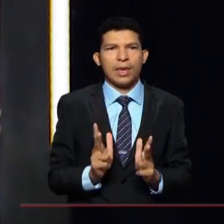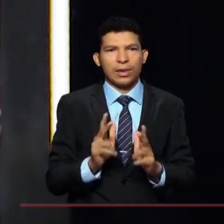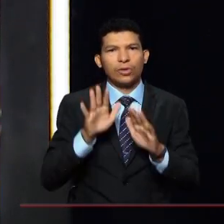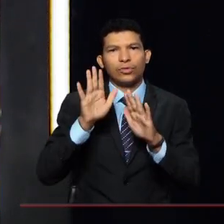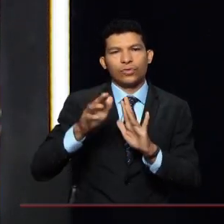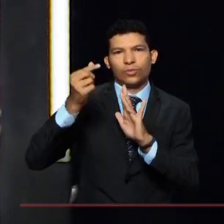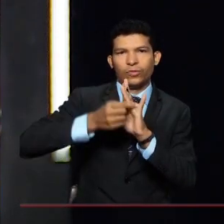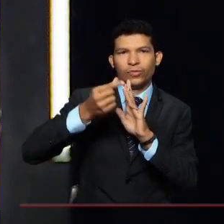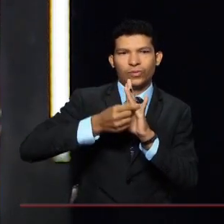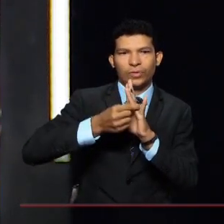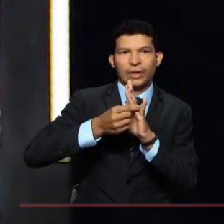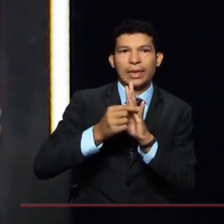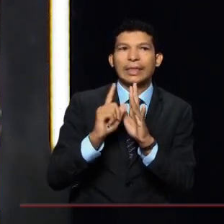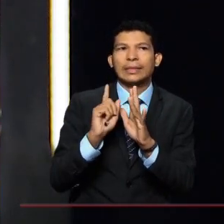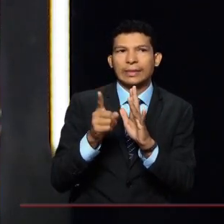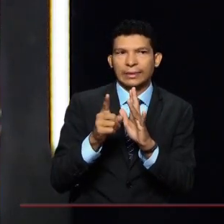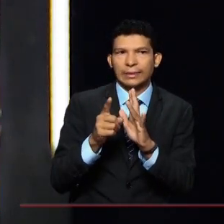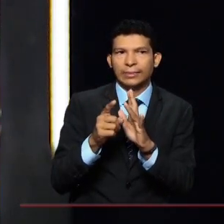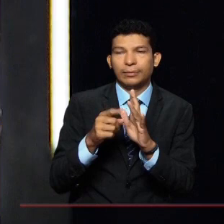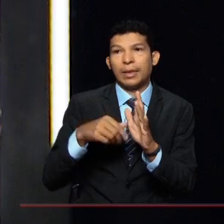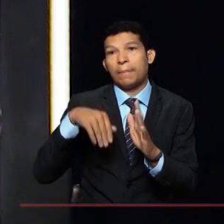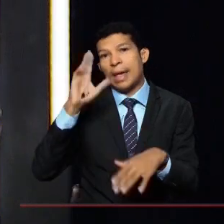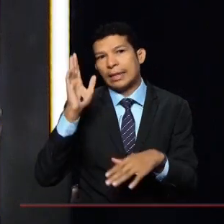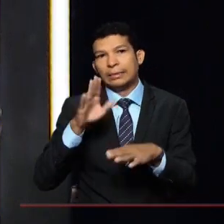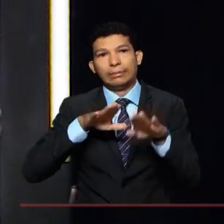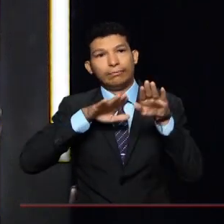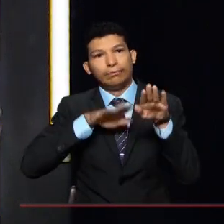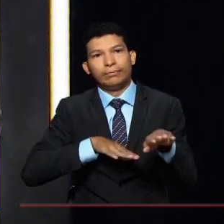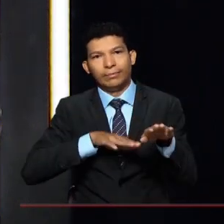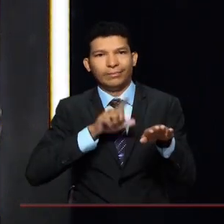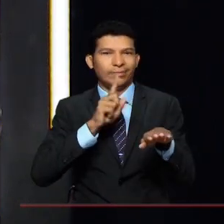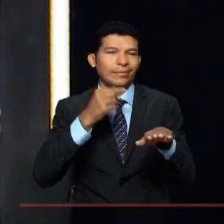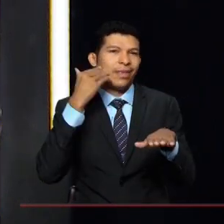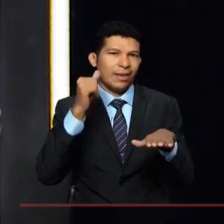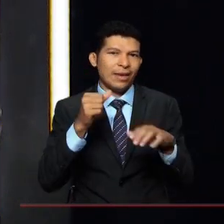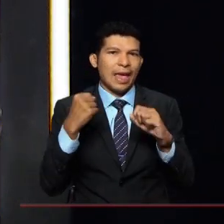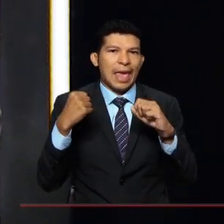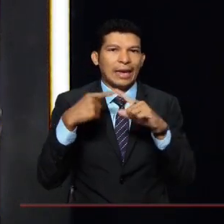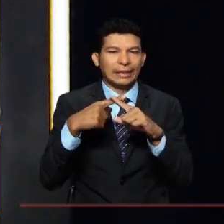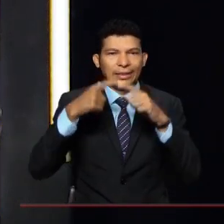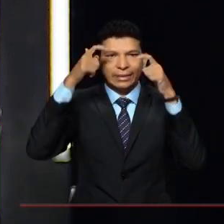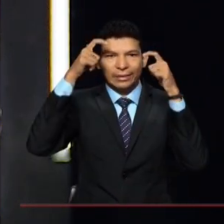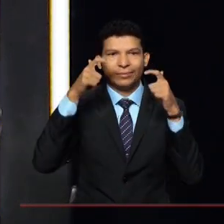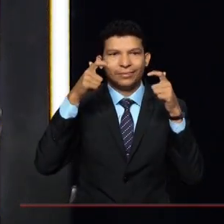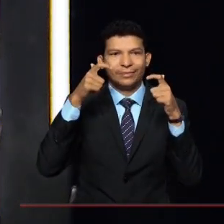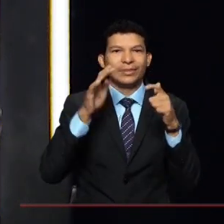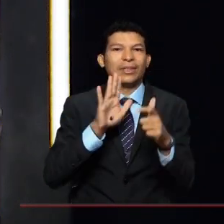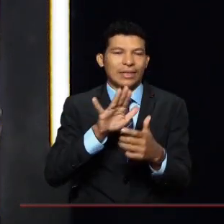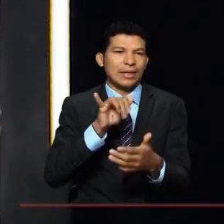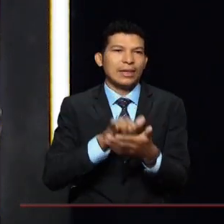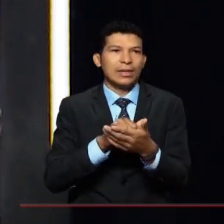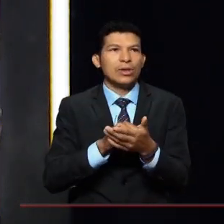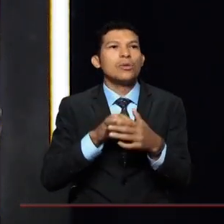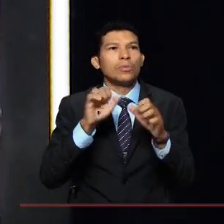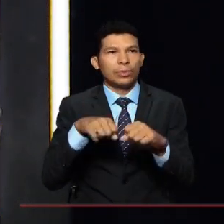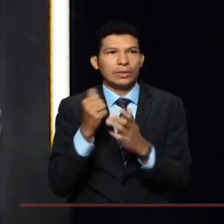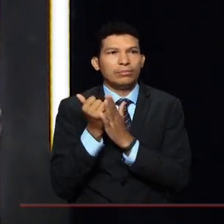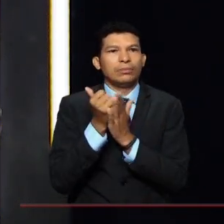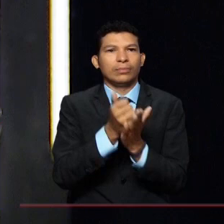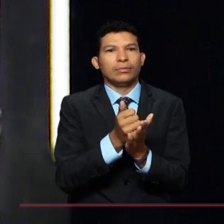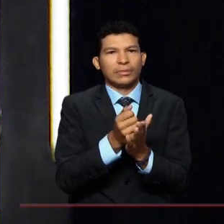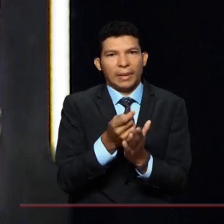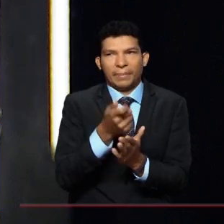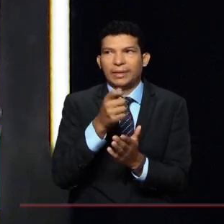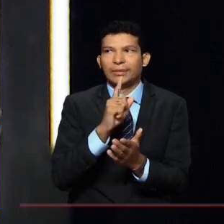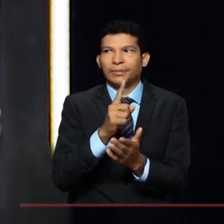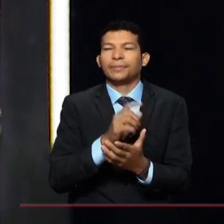su pareja. Y eso, seguramente con tantos seguidores que tiene esta ex reina de belleza, pudo también ayudarle un poco